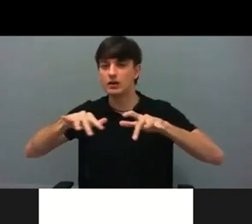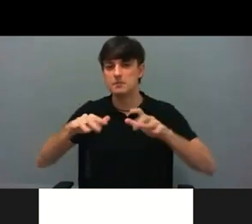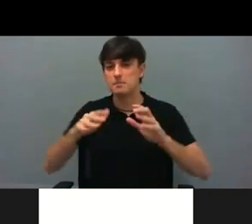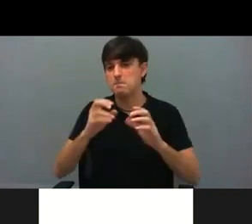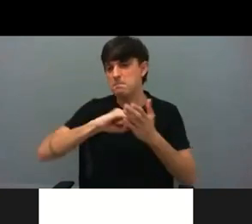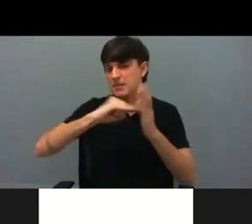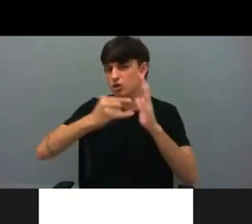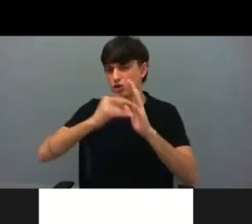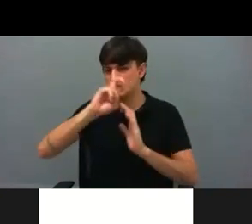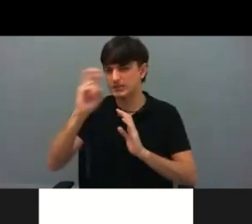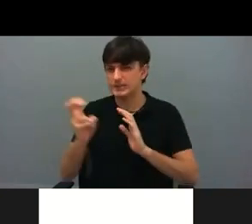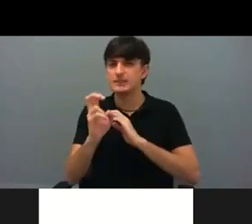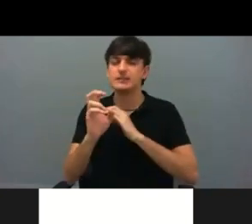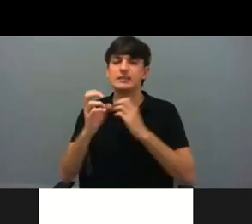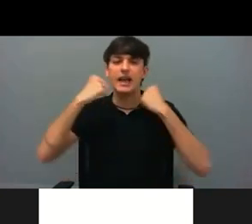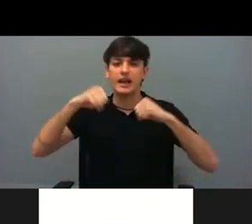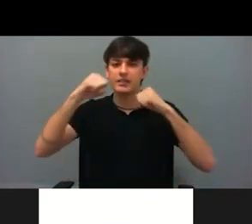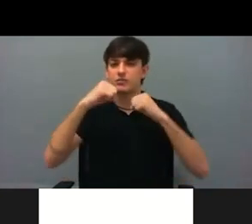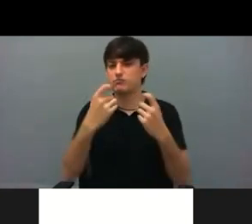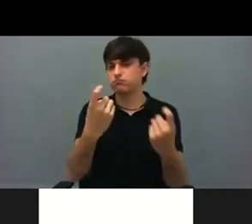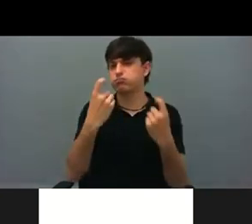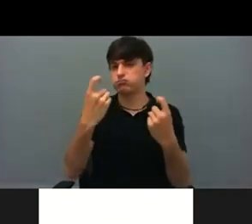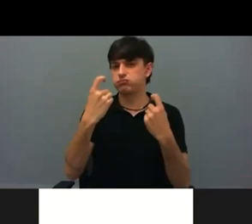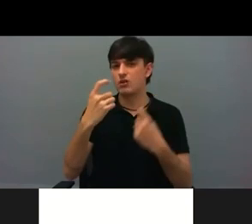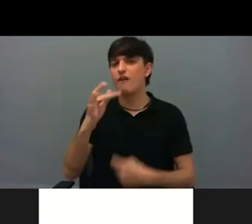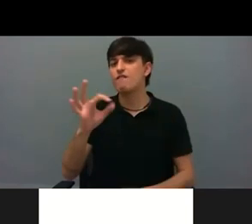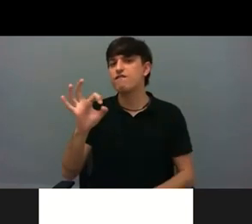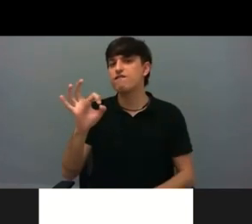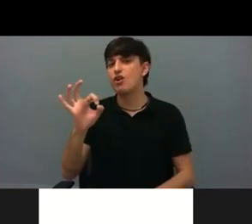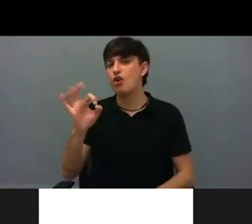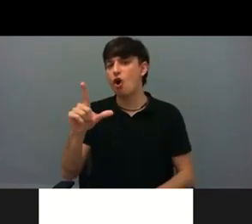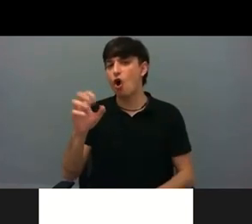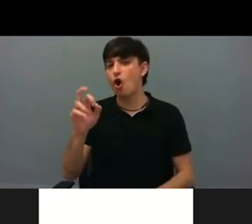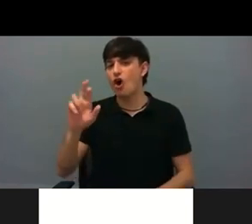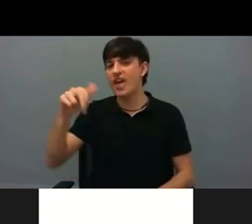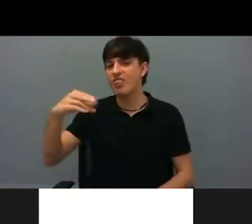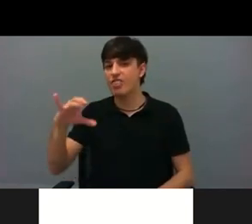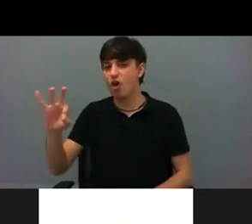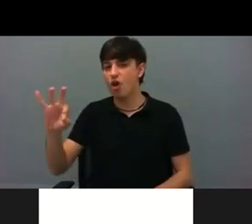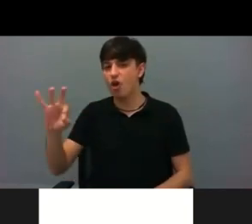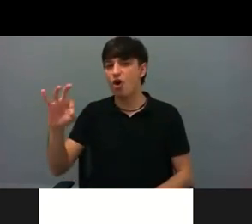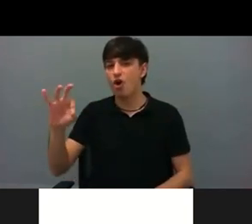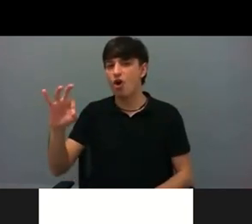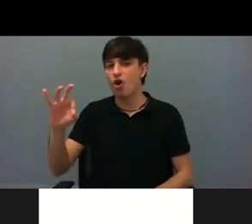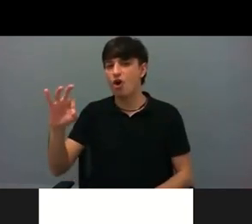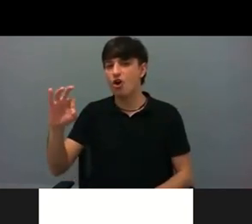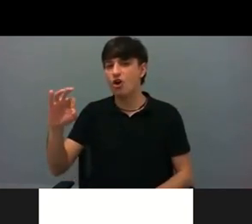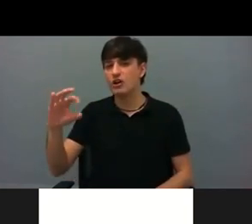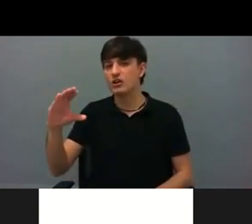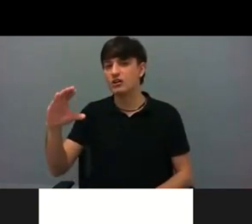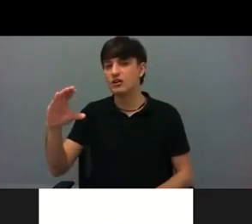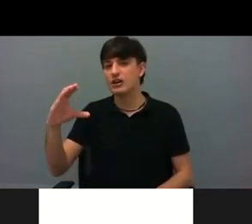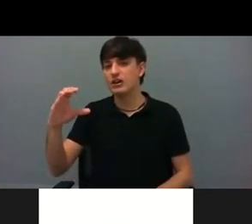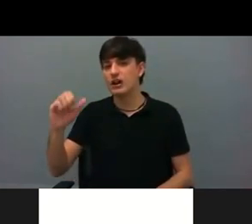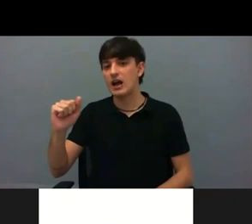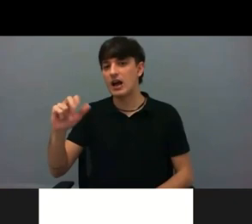él nos enseñaba los ejercicios y él, Florencio Calle, al que le debemos tantísimo y bueno, siempre toda mi vida